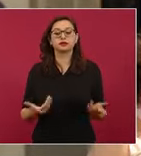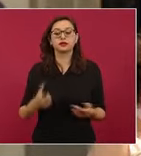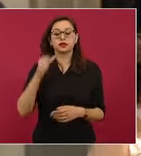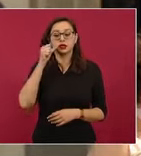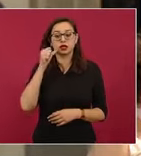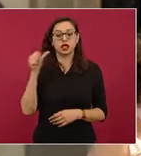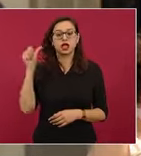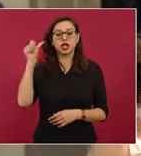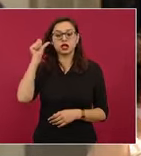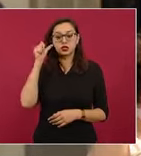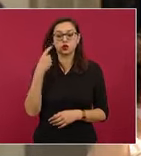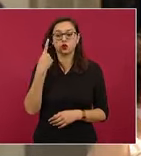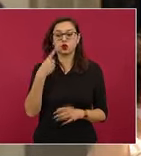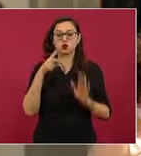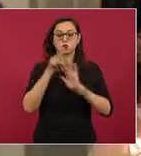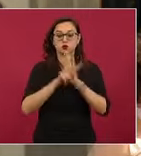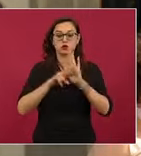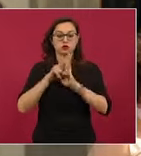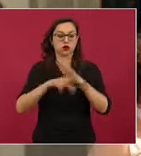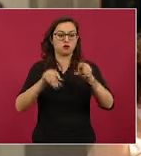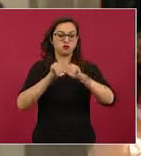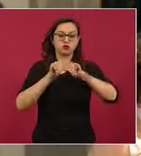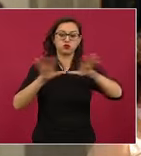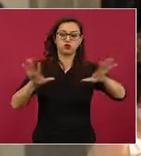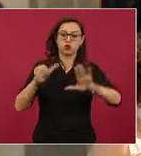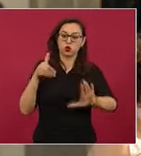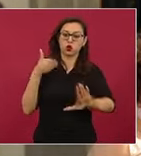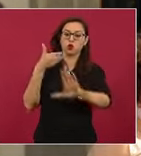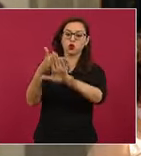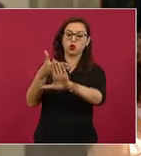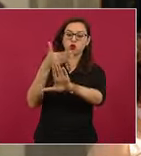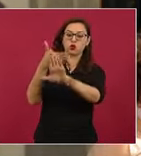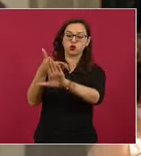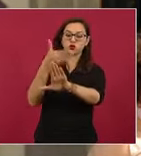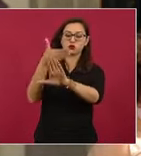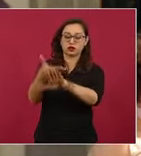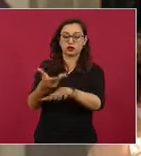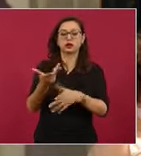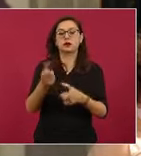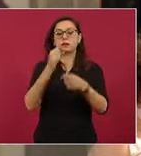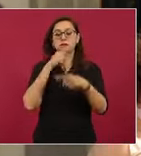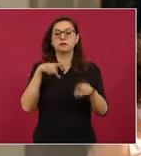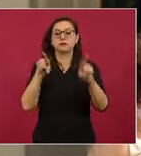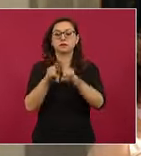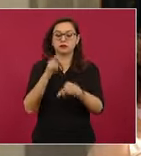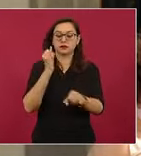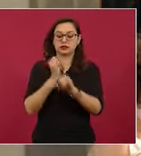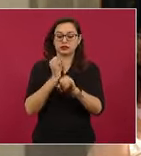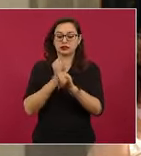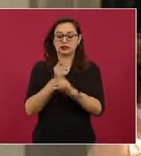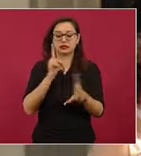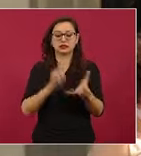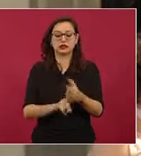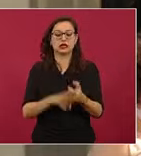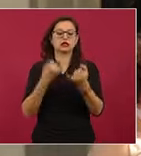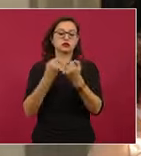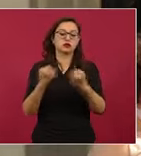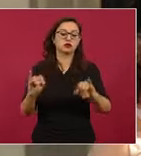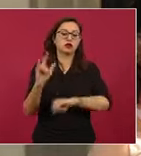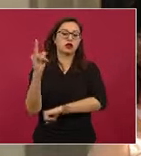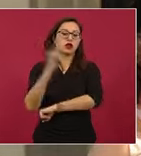sus opositores, incluso también de los comentarios que trascendieron en redes sociales por la inauguración del aeropuerto Felipe